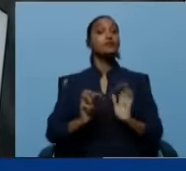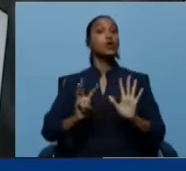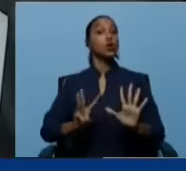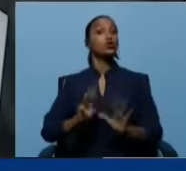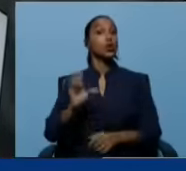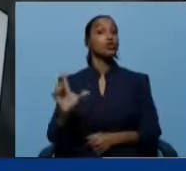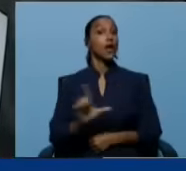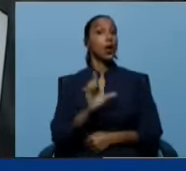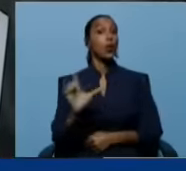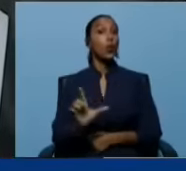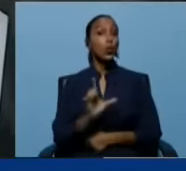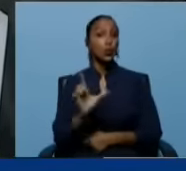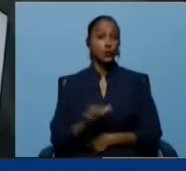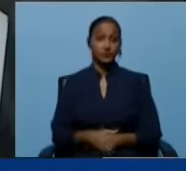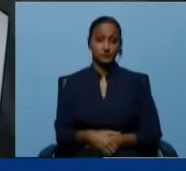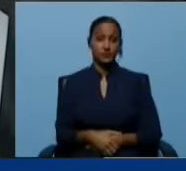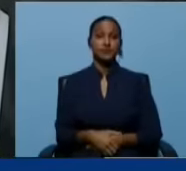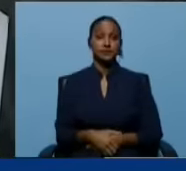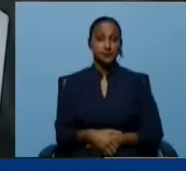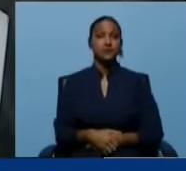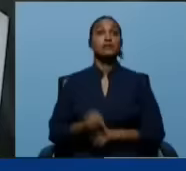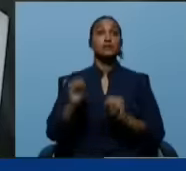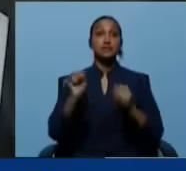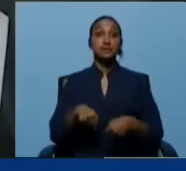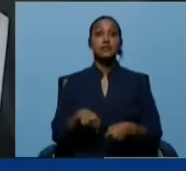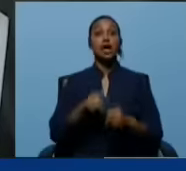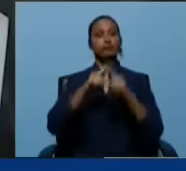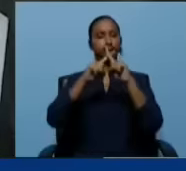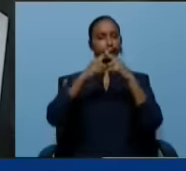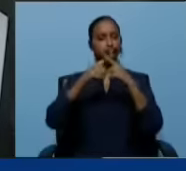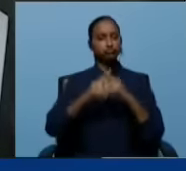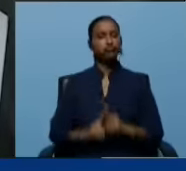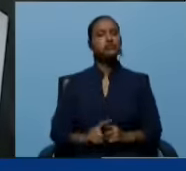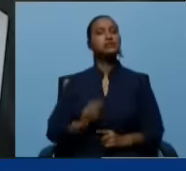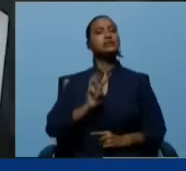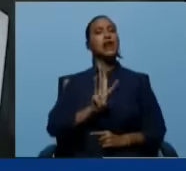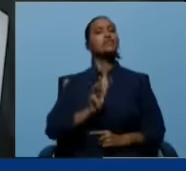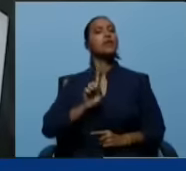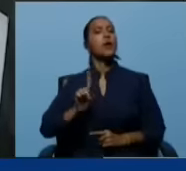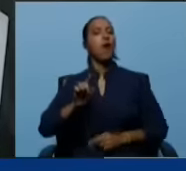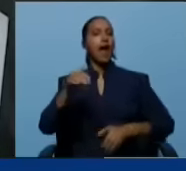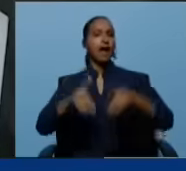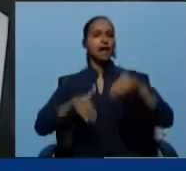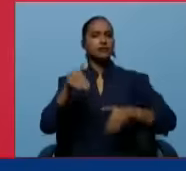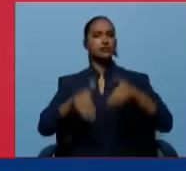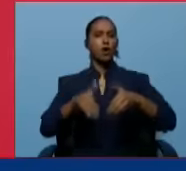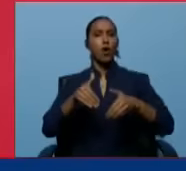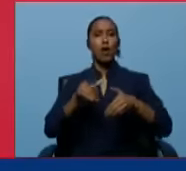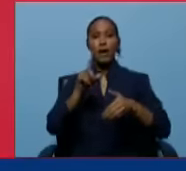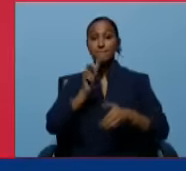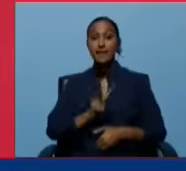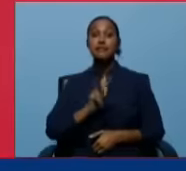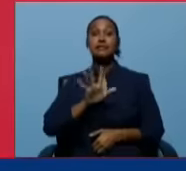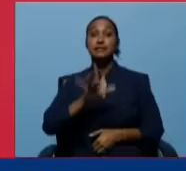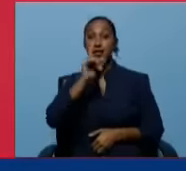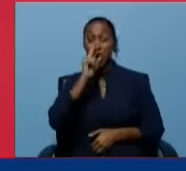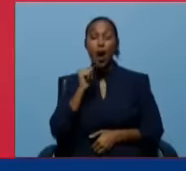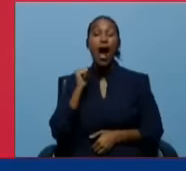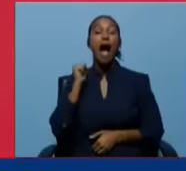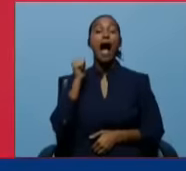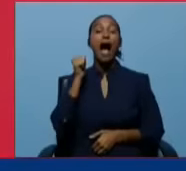se llegó a 31 elecciones en 25 años de revolución. 31 elecciones.